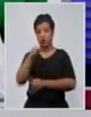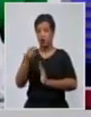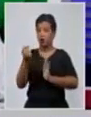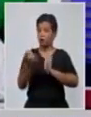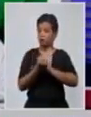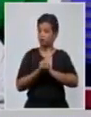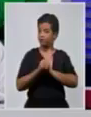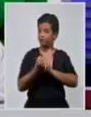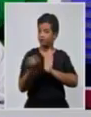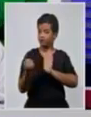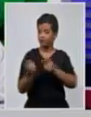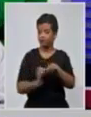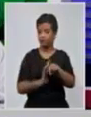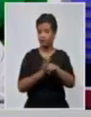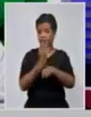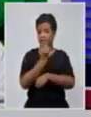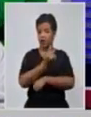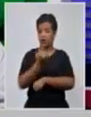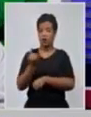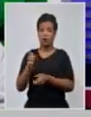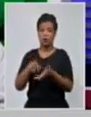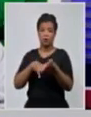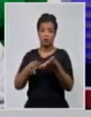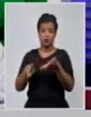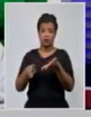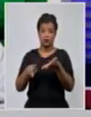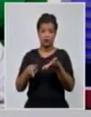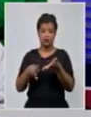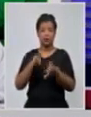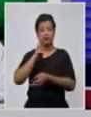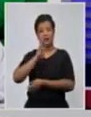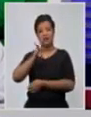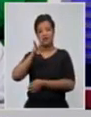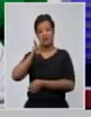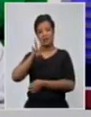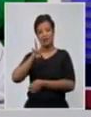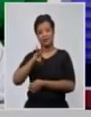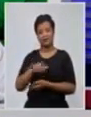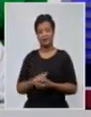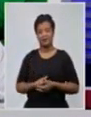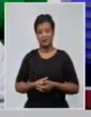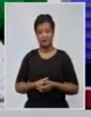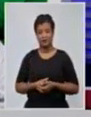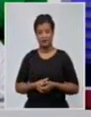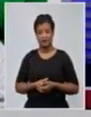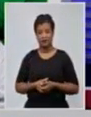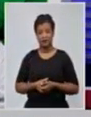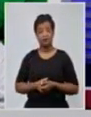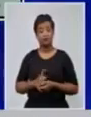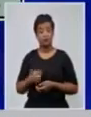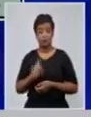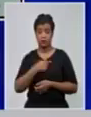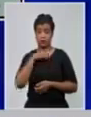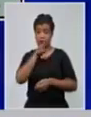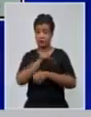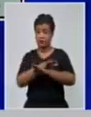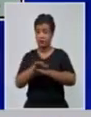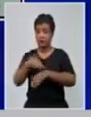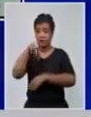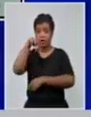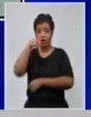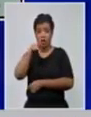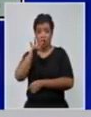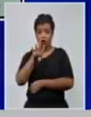confirmados de cada uno de los territorios, pues 323. Como habíamos dicho, de Pinar del Río son